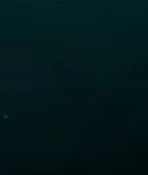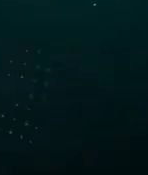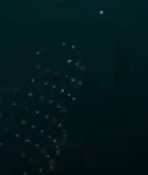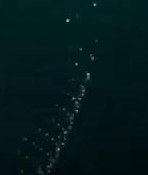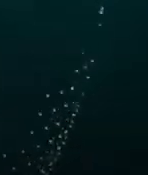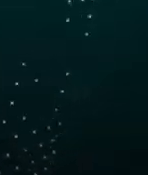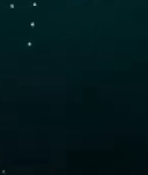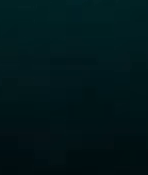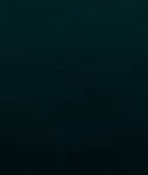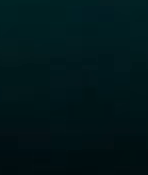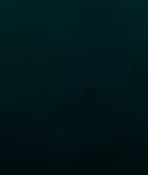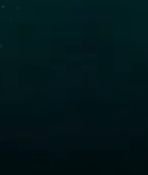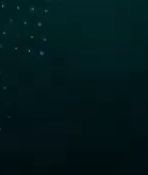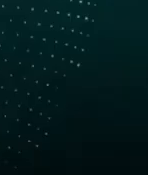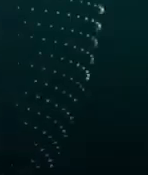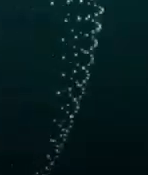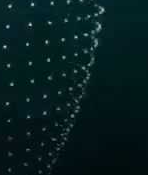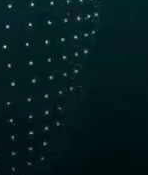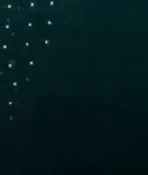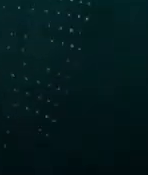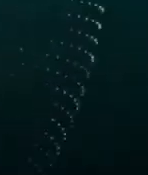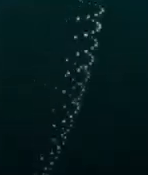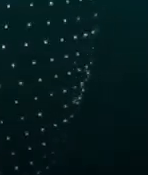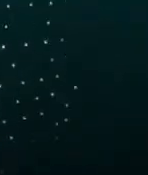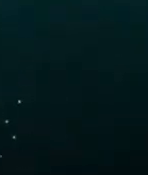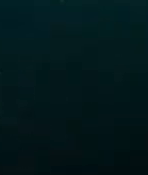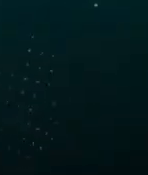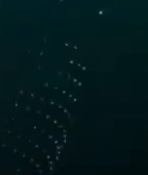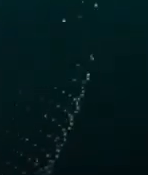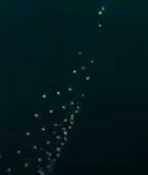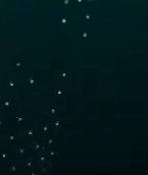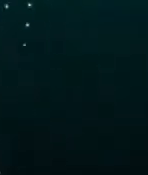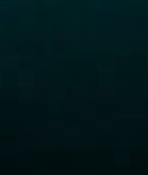Estás viendo Hidalgo Noticias MX.